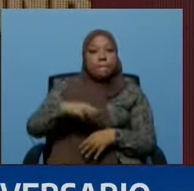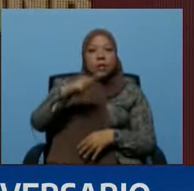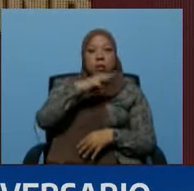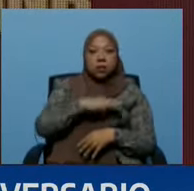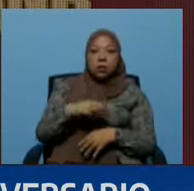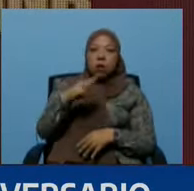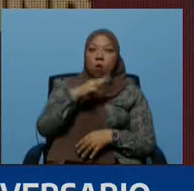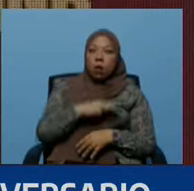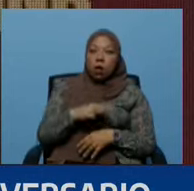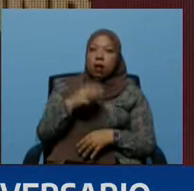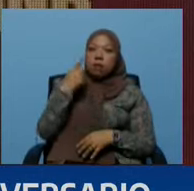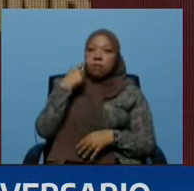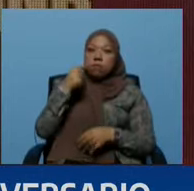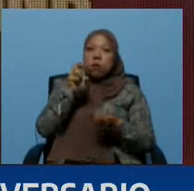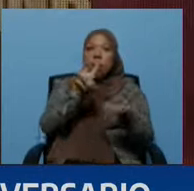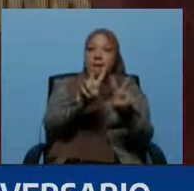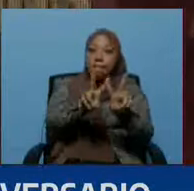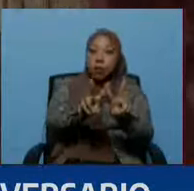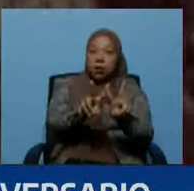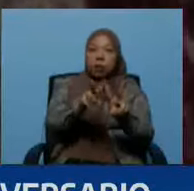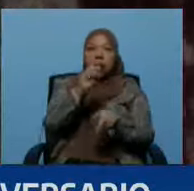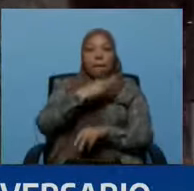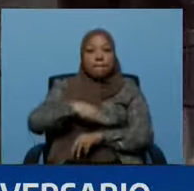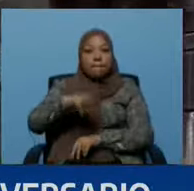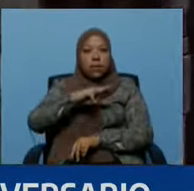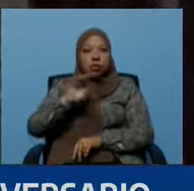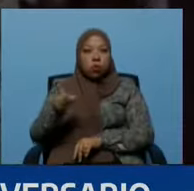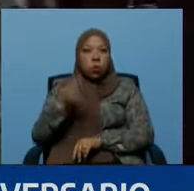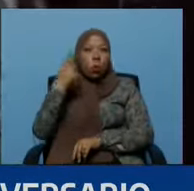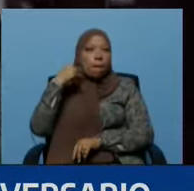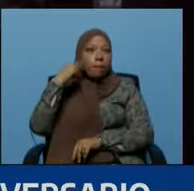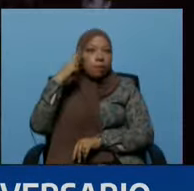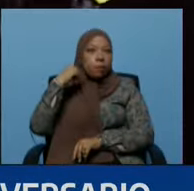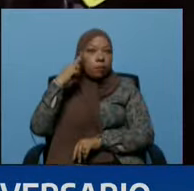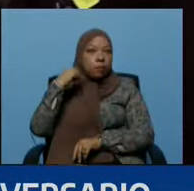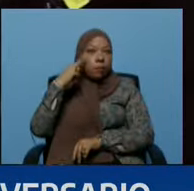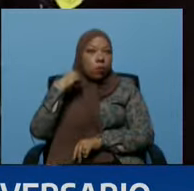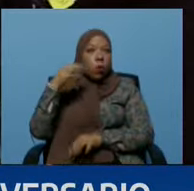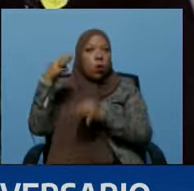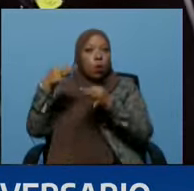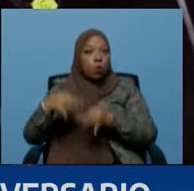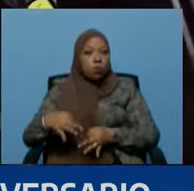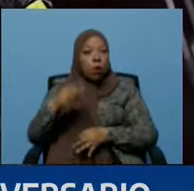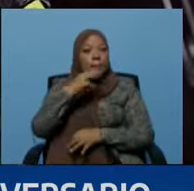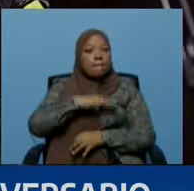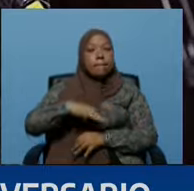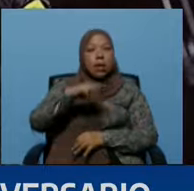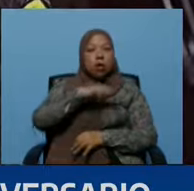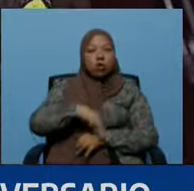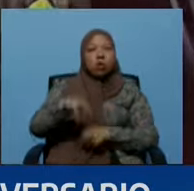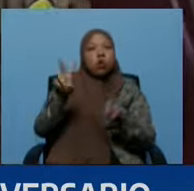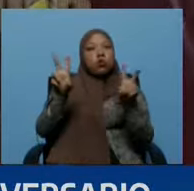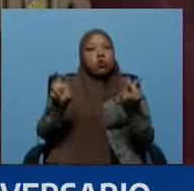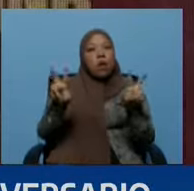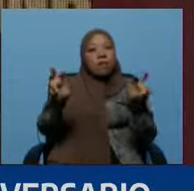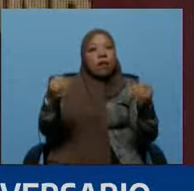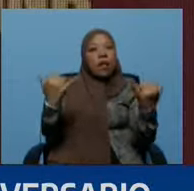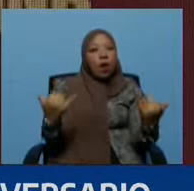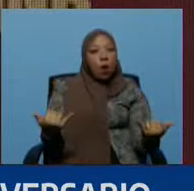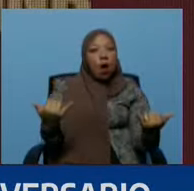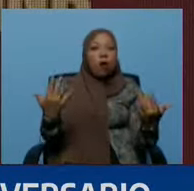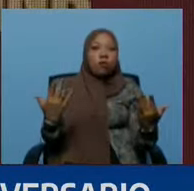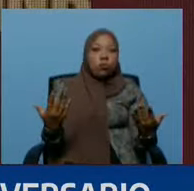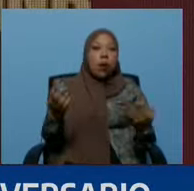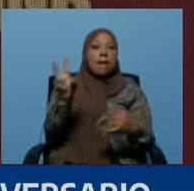misiones, la gran misión Negro Primero, fortalecerla, y las grandes misiones de nueva generación, la gran